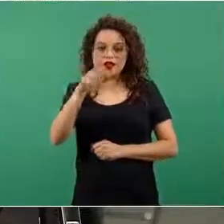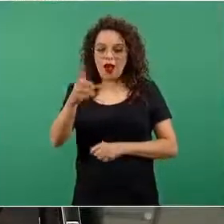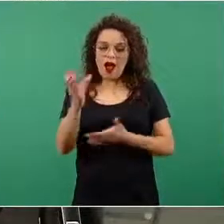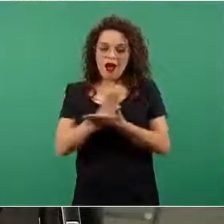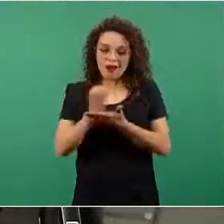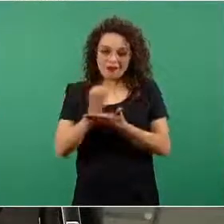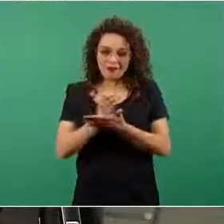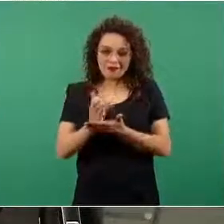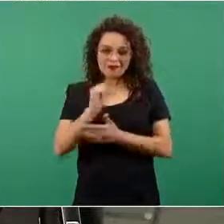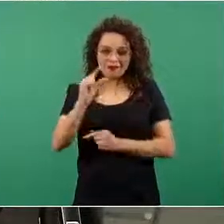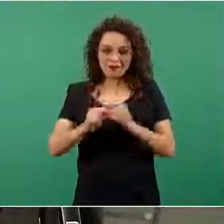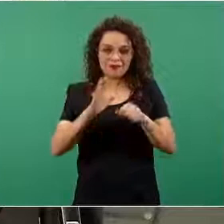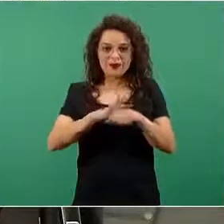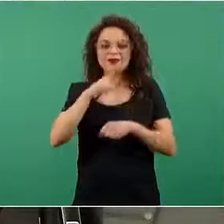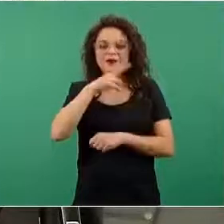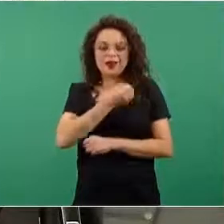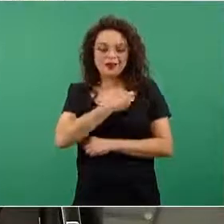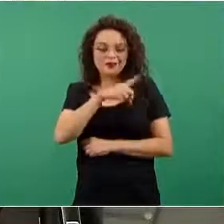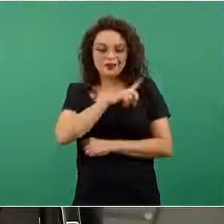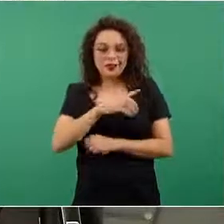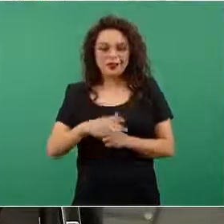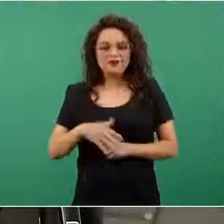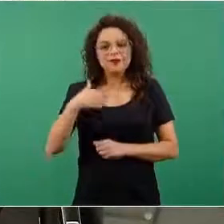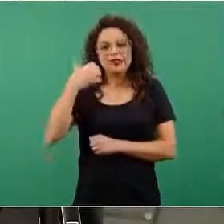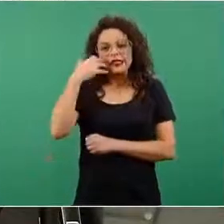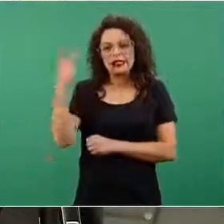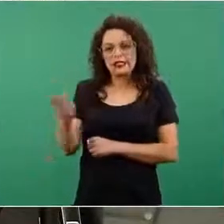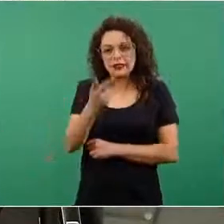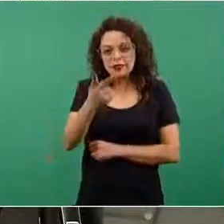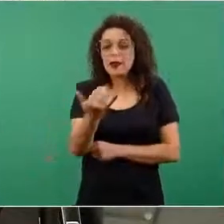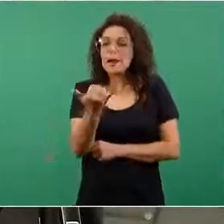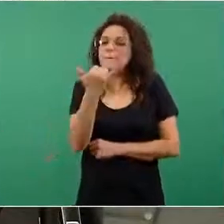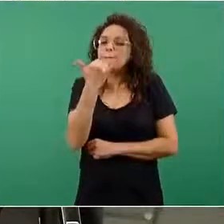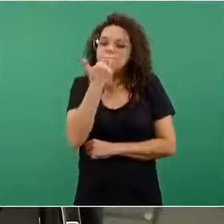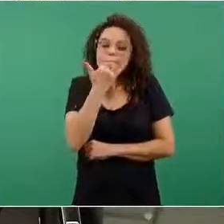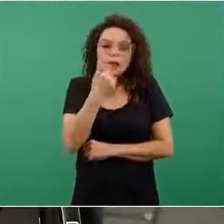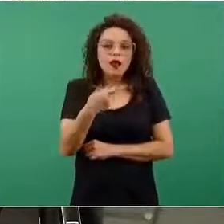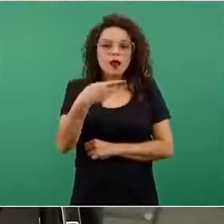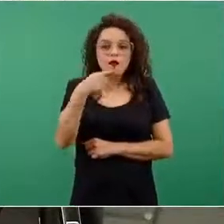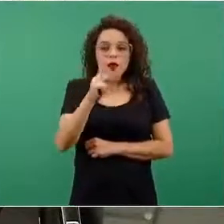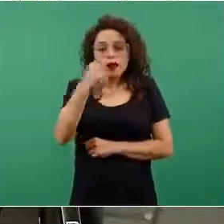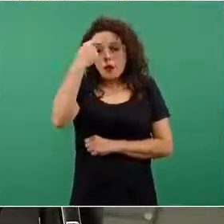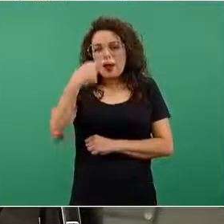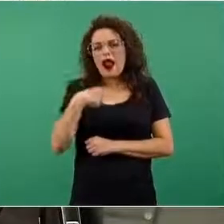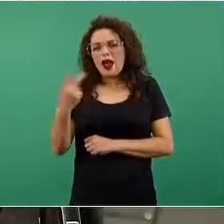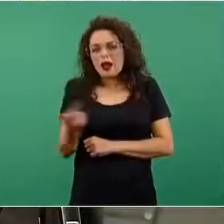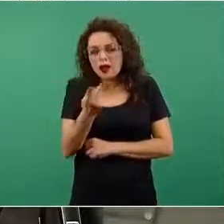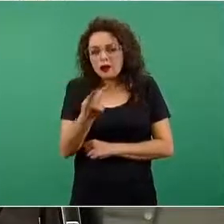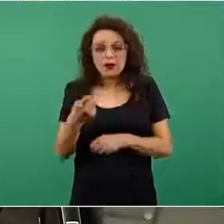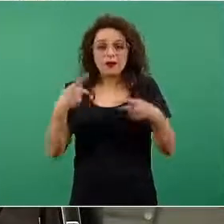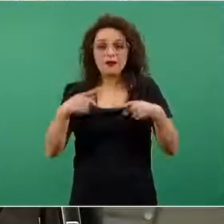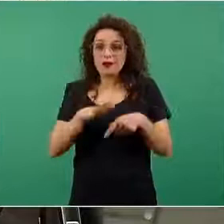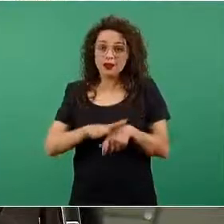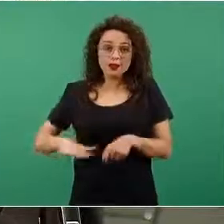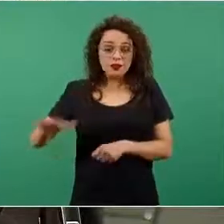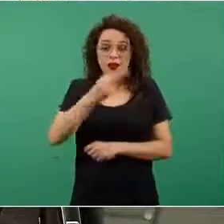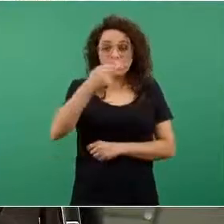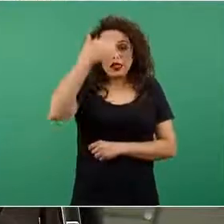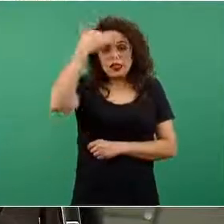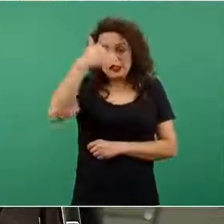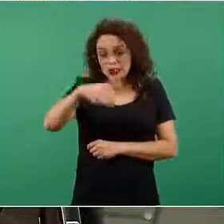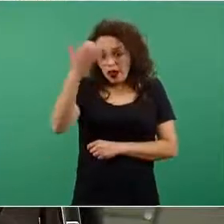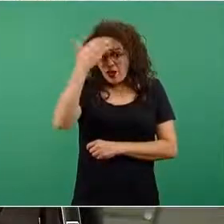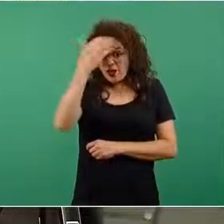Quisiera preguntarle, doctor, discúlpeme por favor, pero es con la intención de que la gente conozca un poquito sobre la